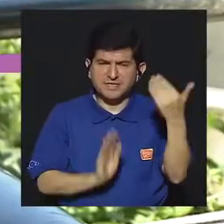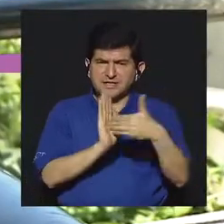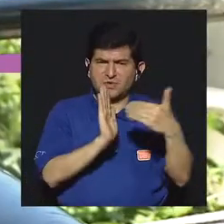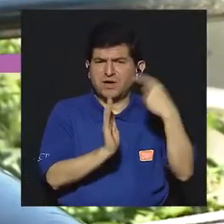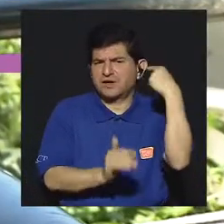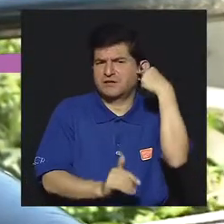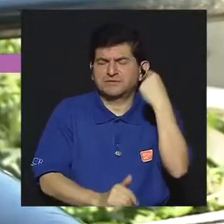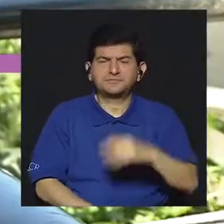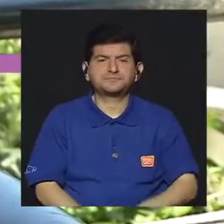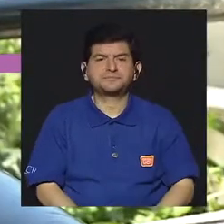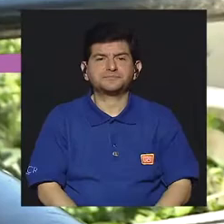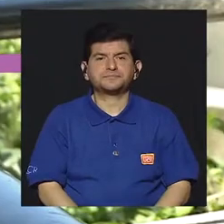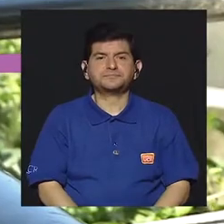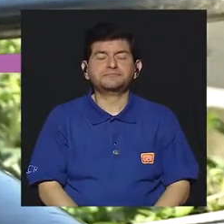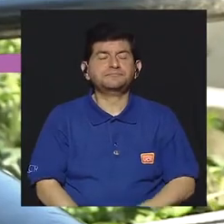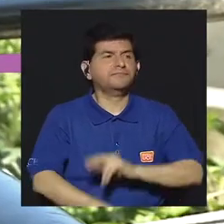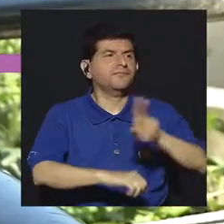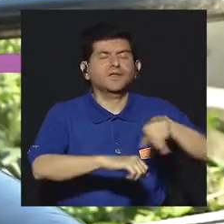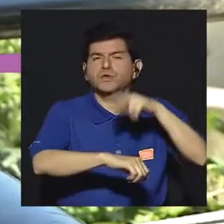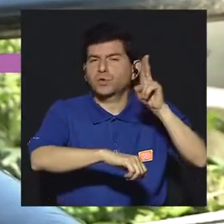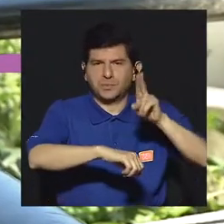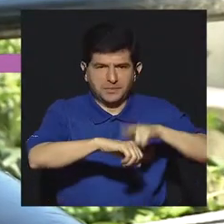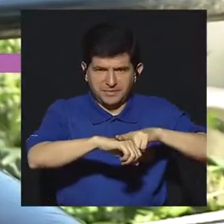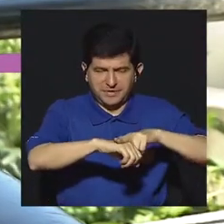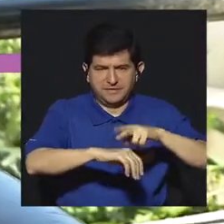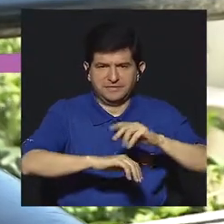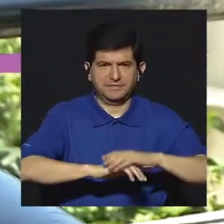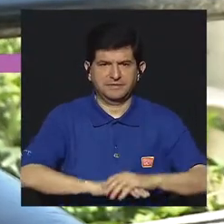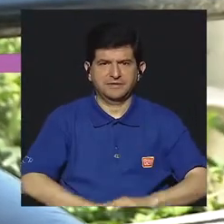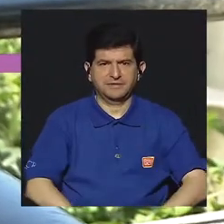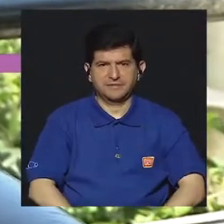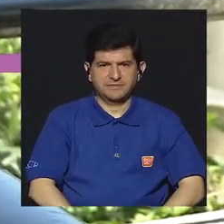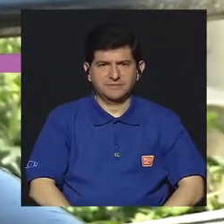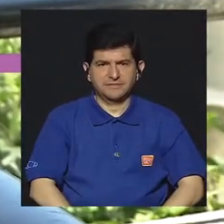de daño al oído? Ok, bueno, generalmente